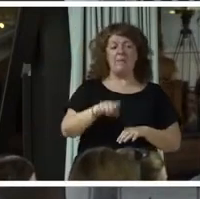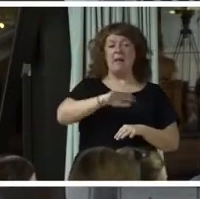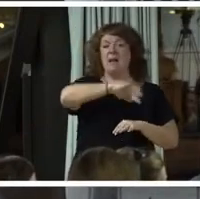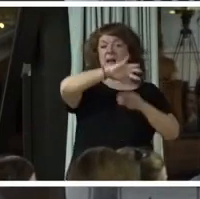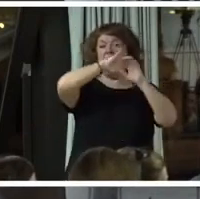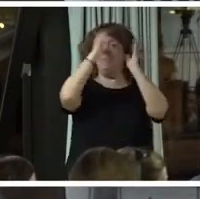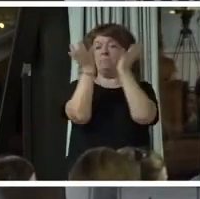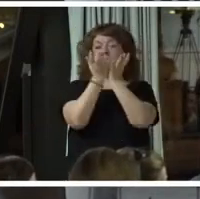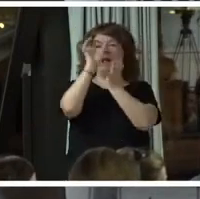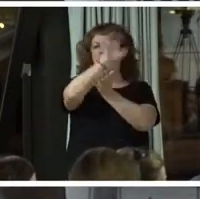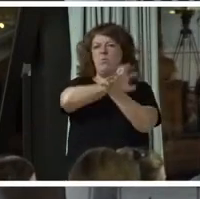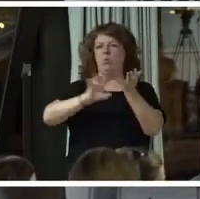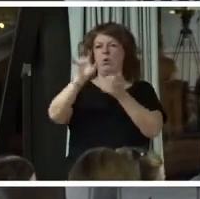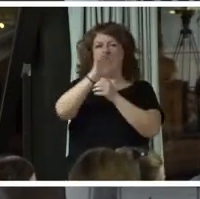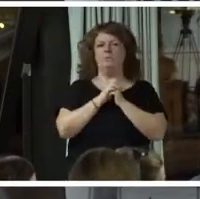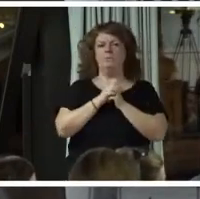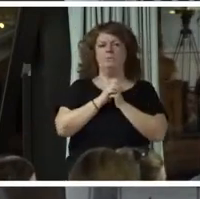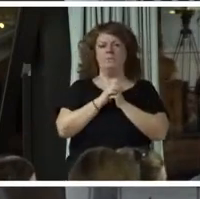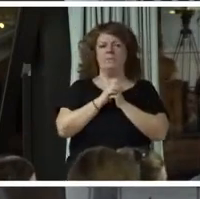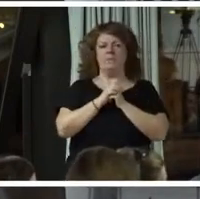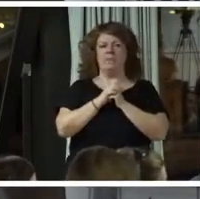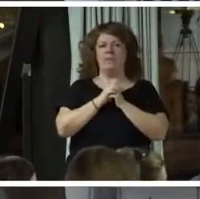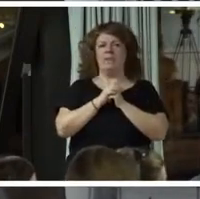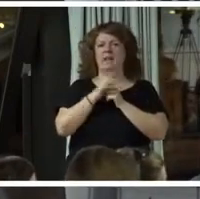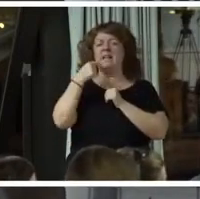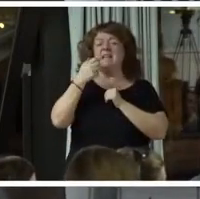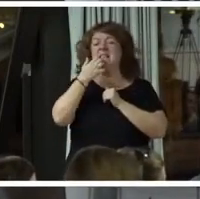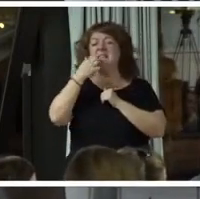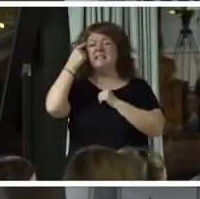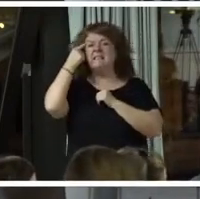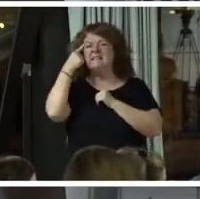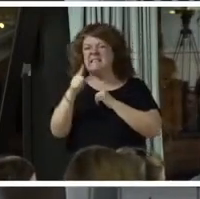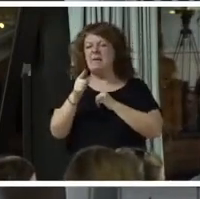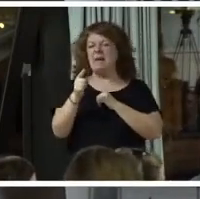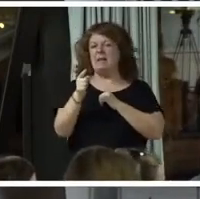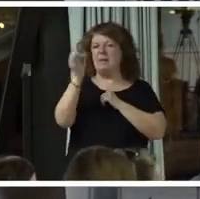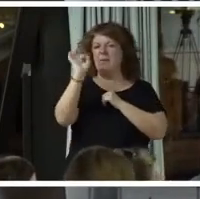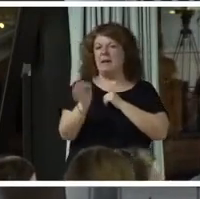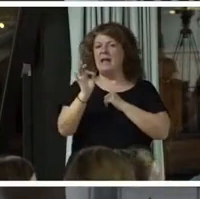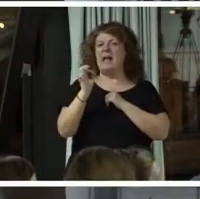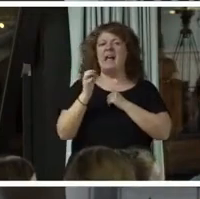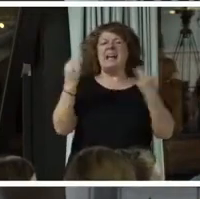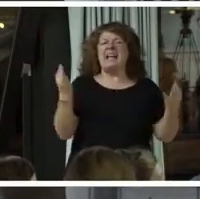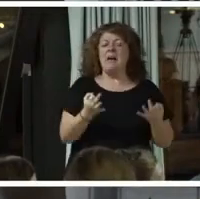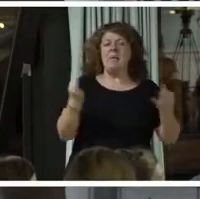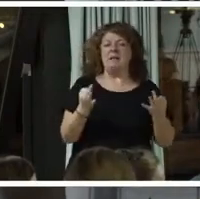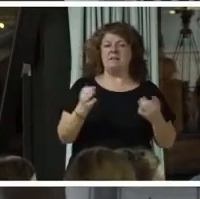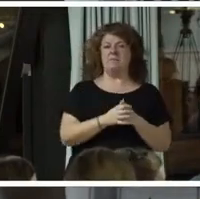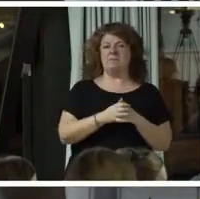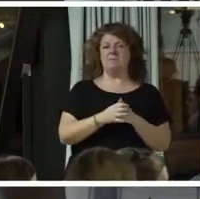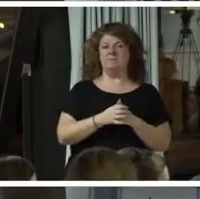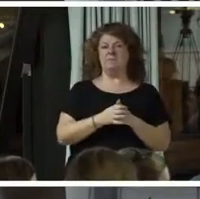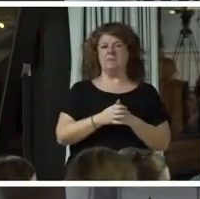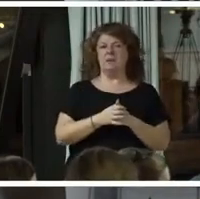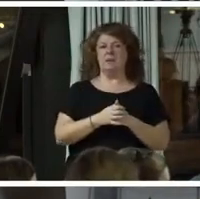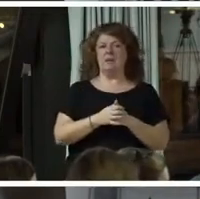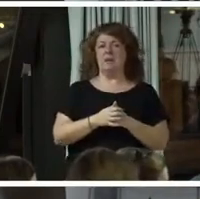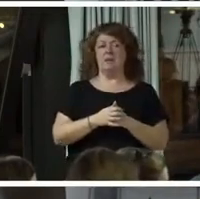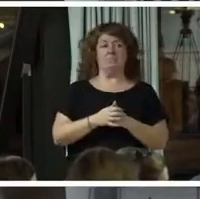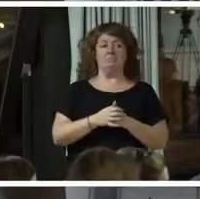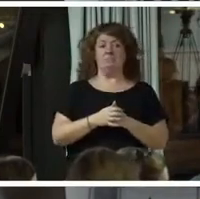en el resto de países del mundo a los que de saber de verdad qué es lo que está pasando jamás